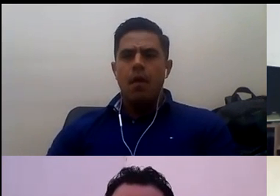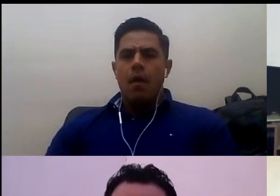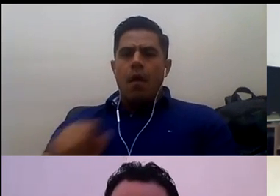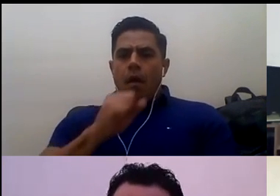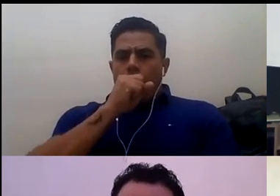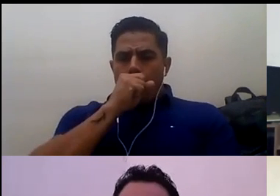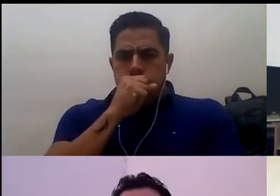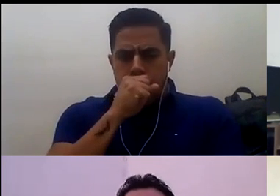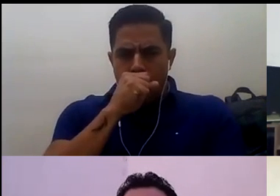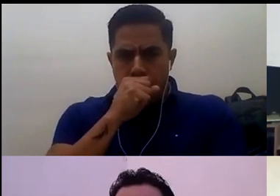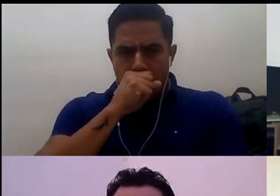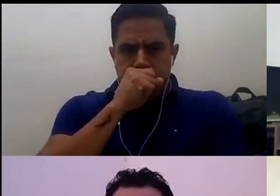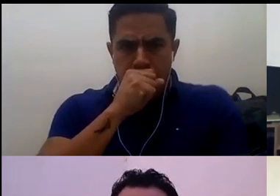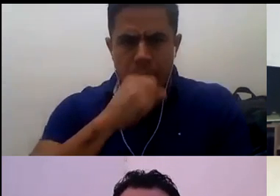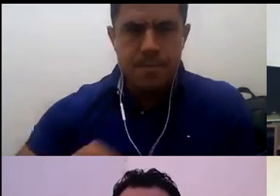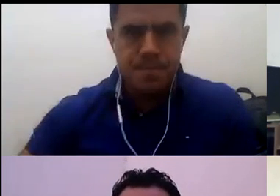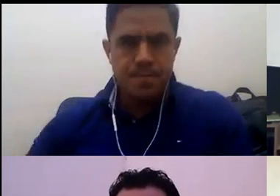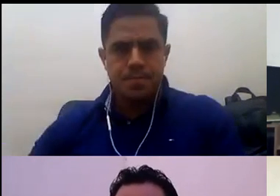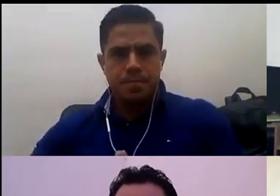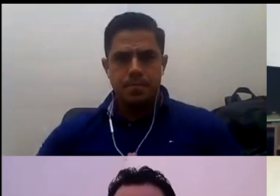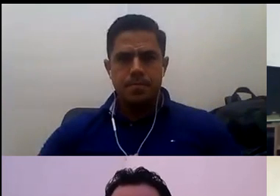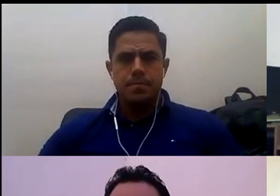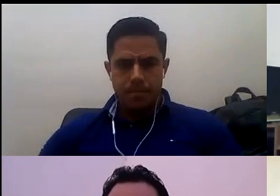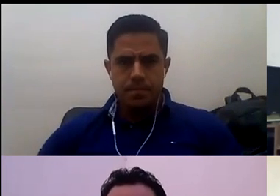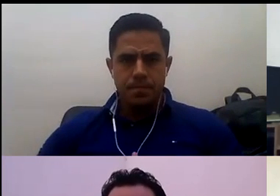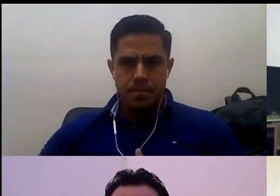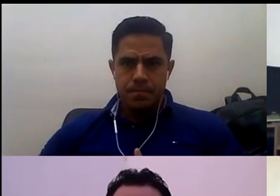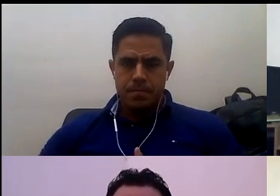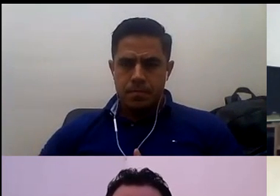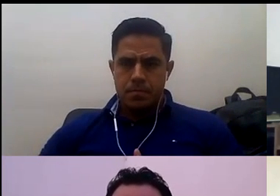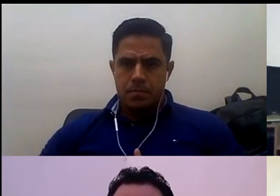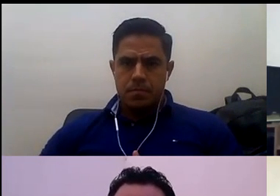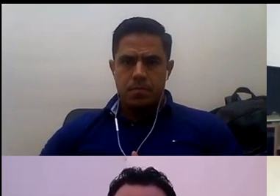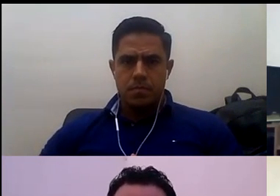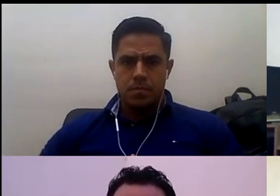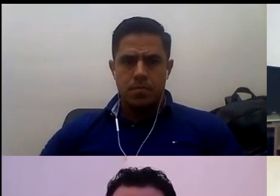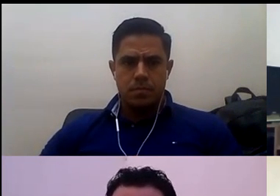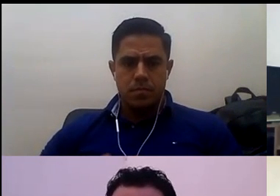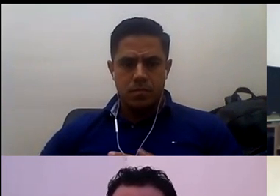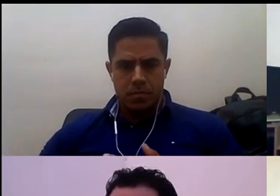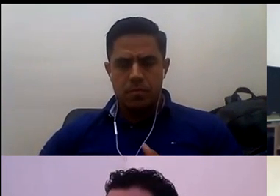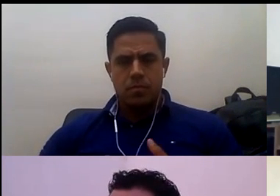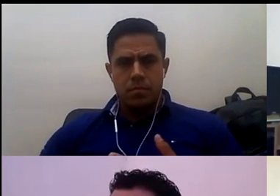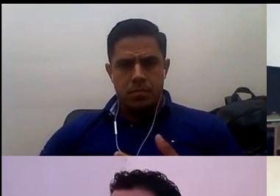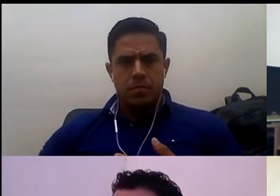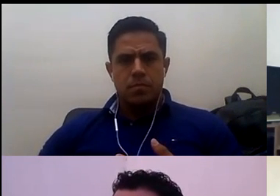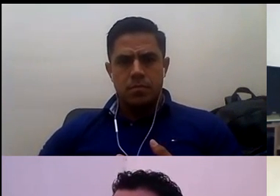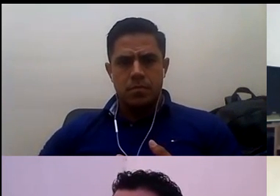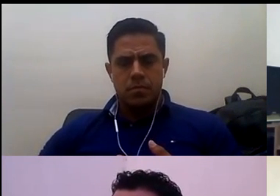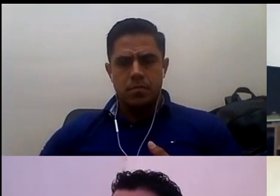y además no hay prisa en hacerlo para pasado mañana, ¿no? Nada más eso para que lo tengan claro mis compañeros regidores.